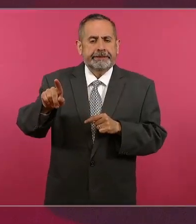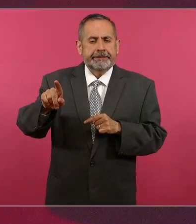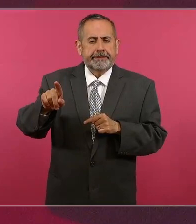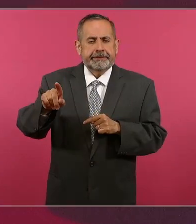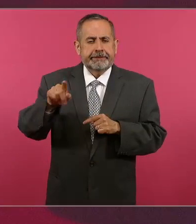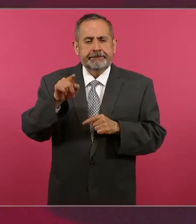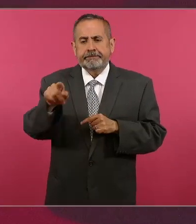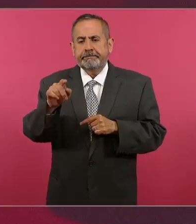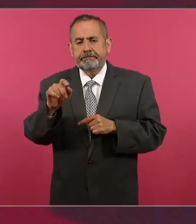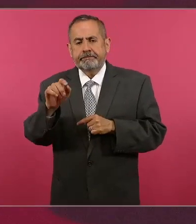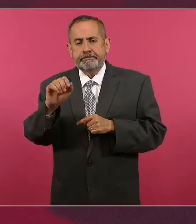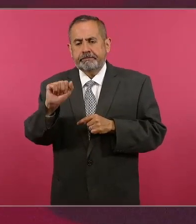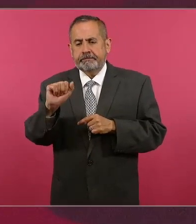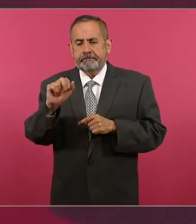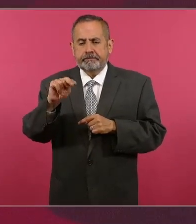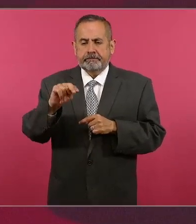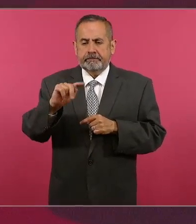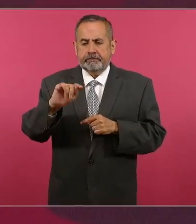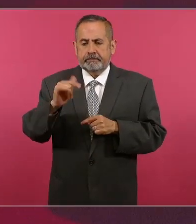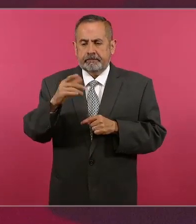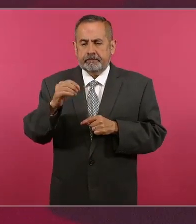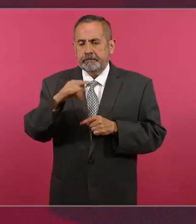a Santiago de Chile,